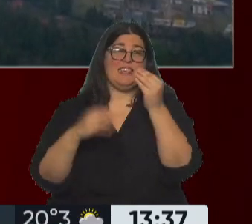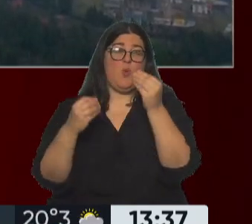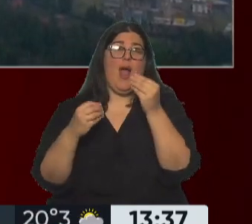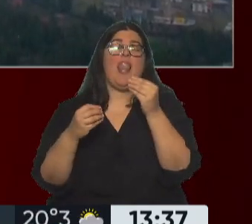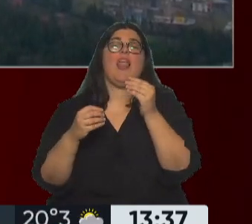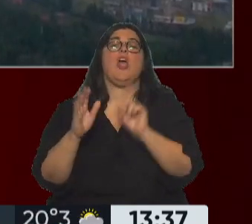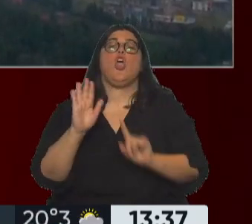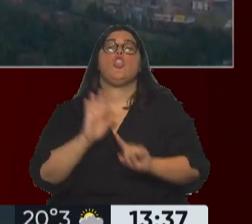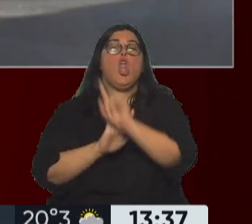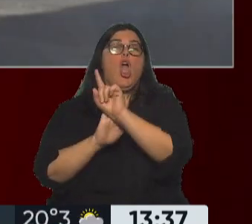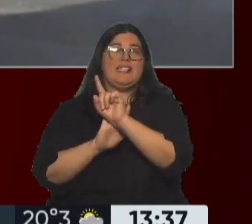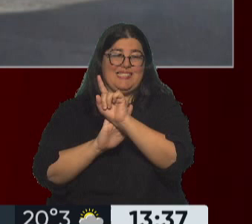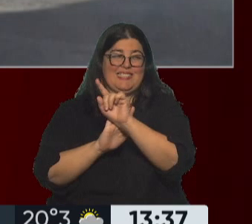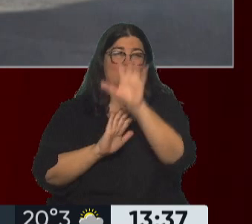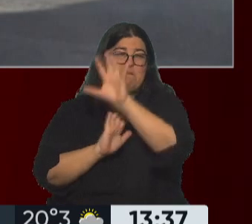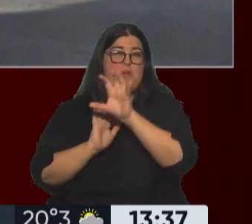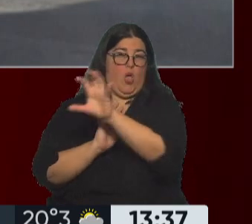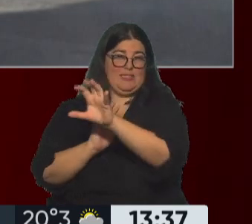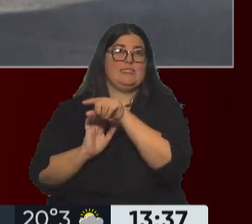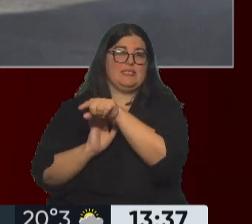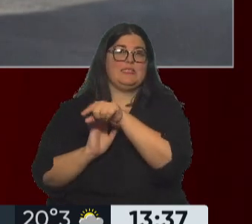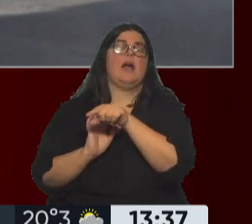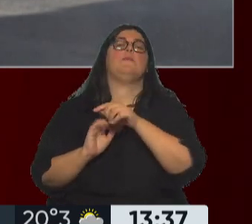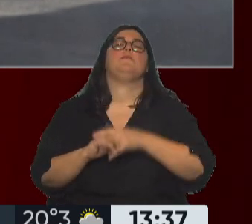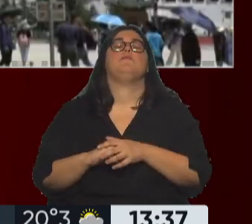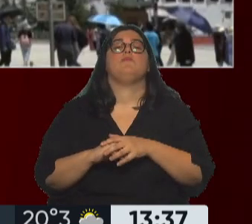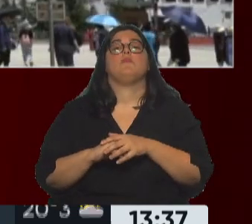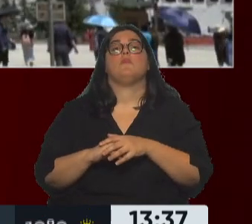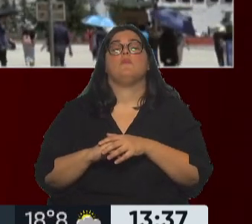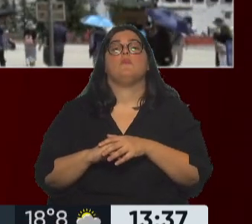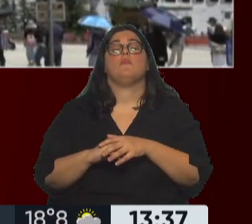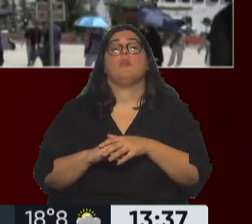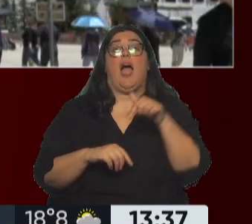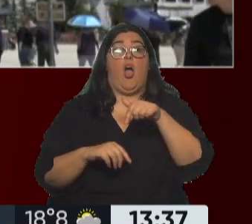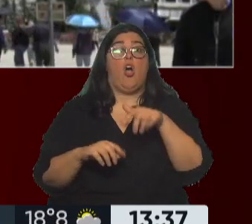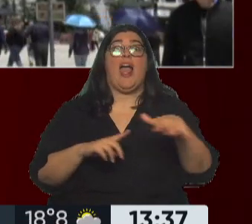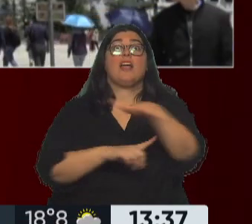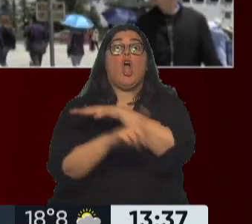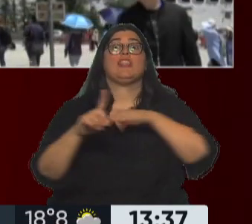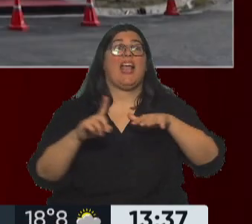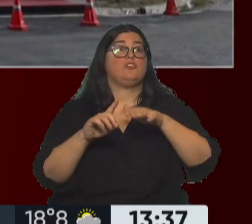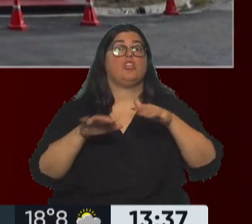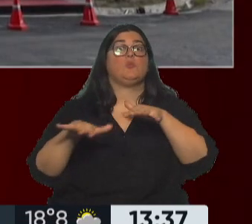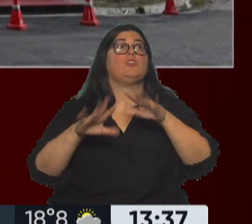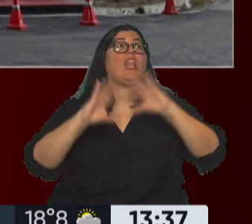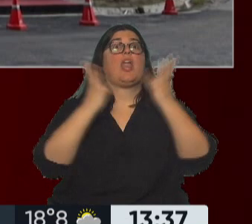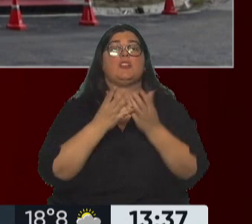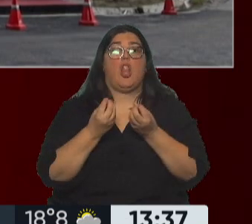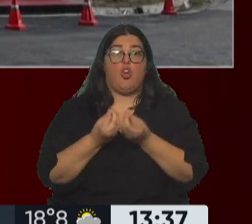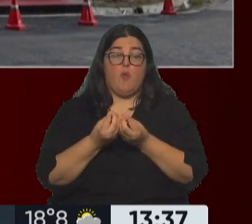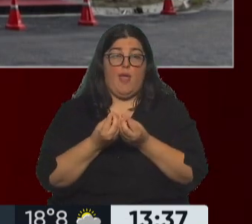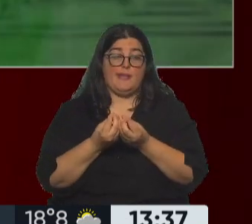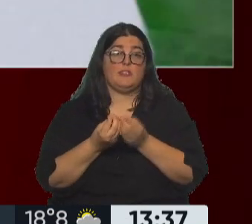con Aksai Chin, pero digamos que el actual contexto internacional de lo que